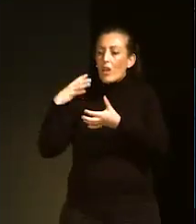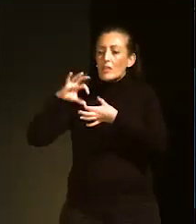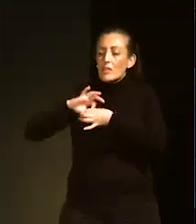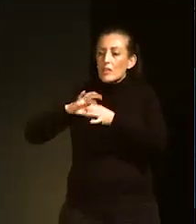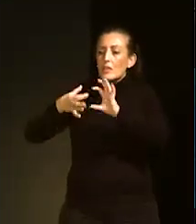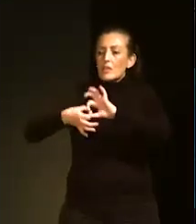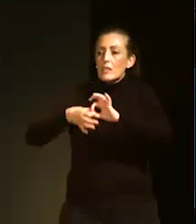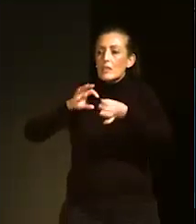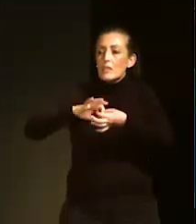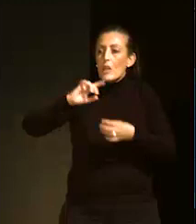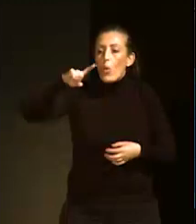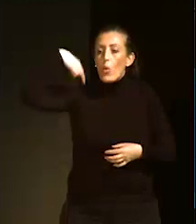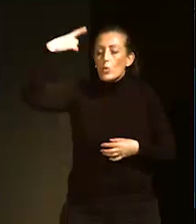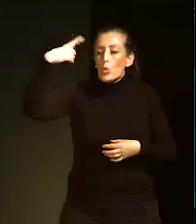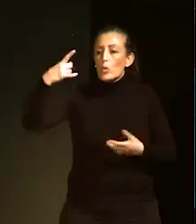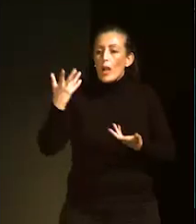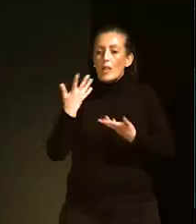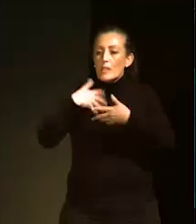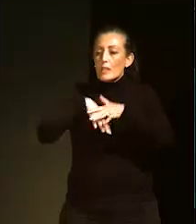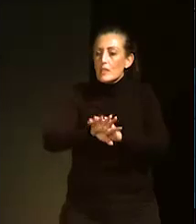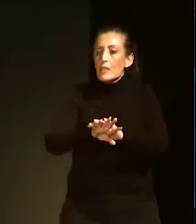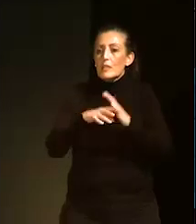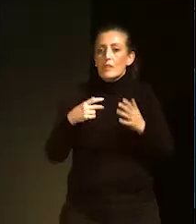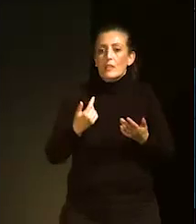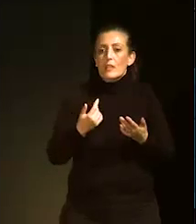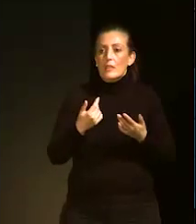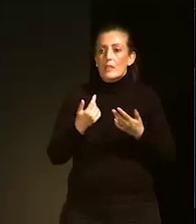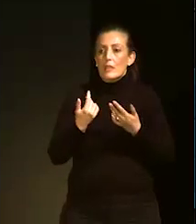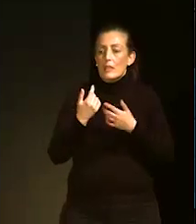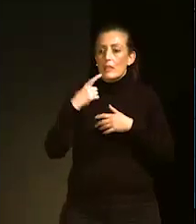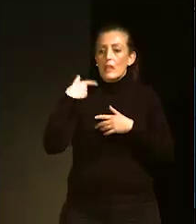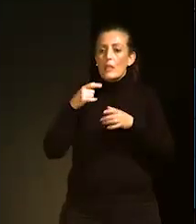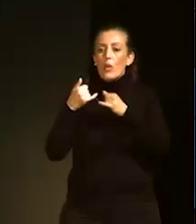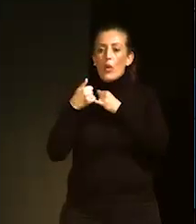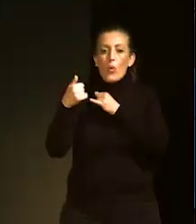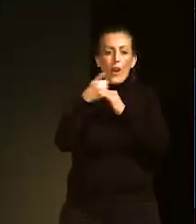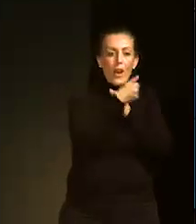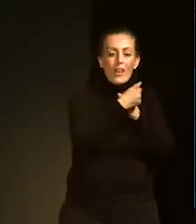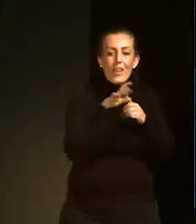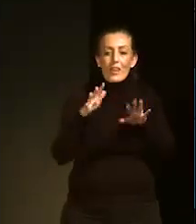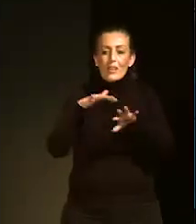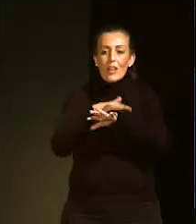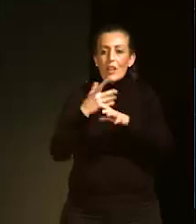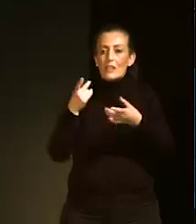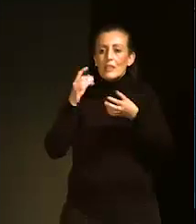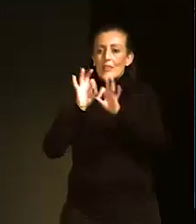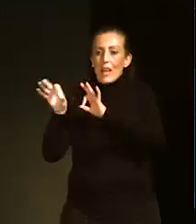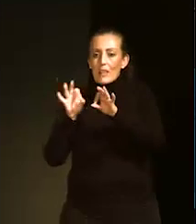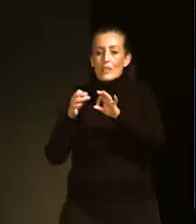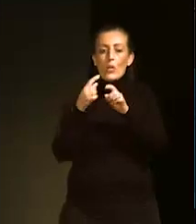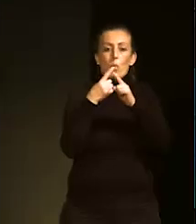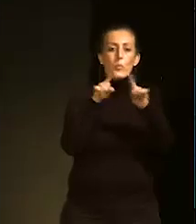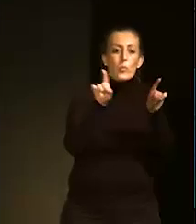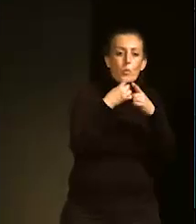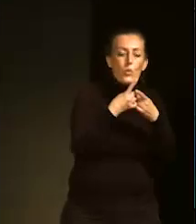intracultural intercultural urdido con hilos de teatro de música de